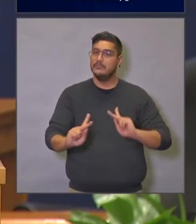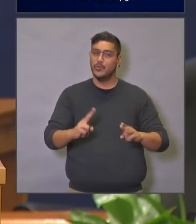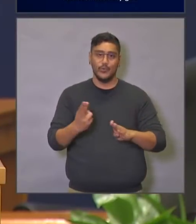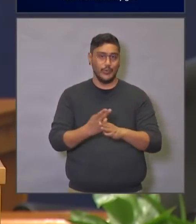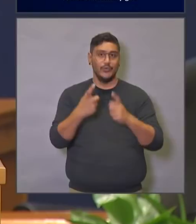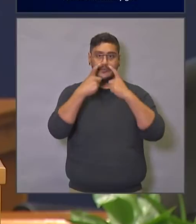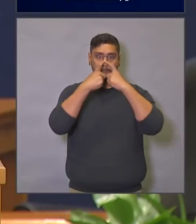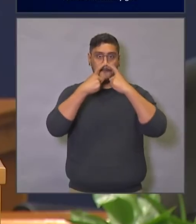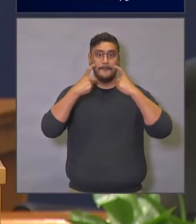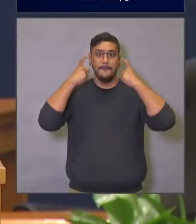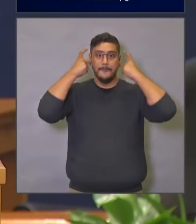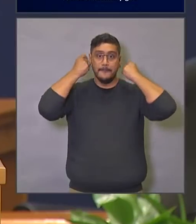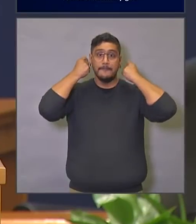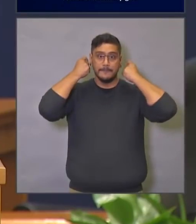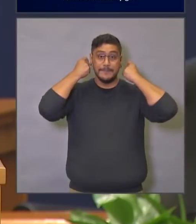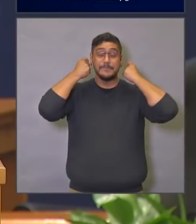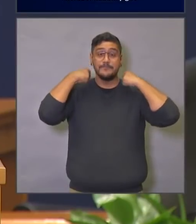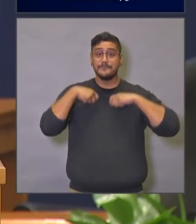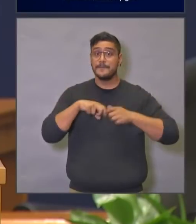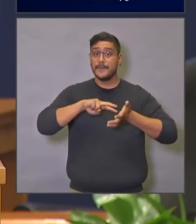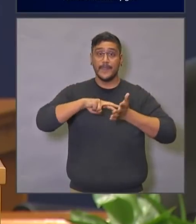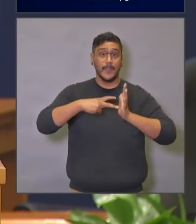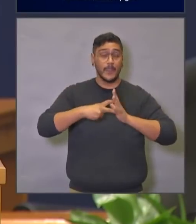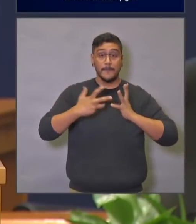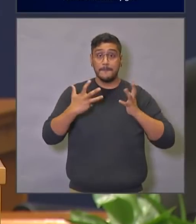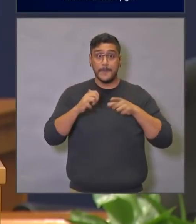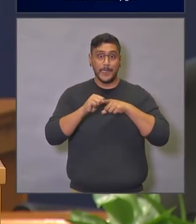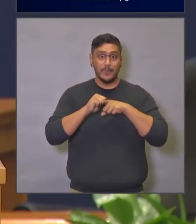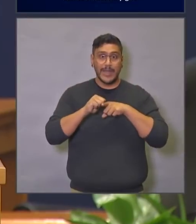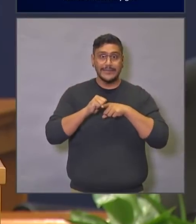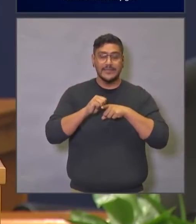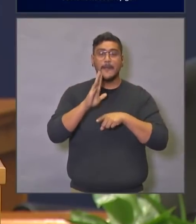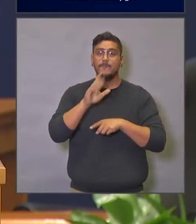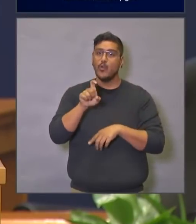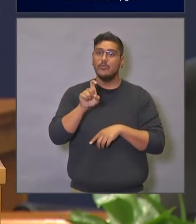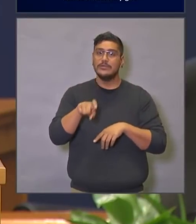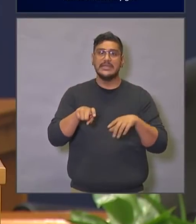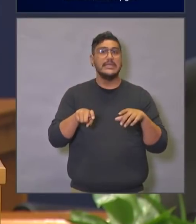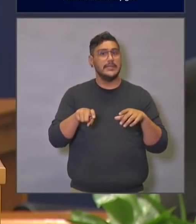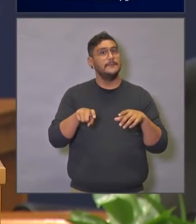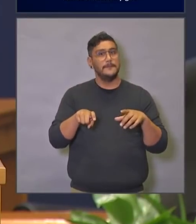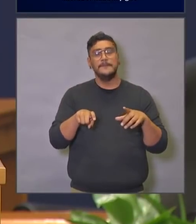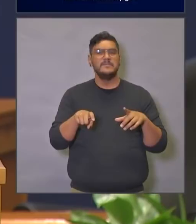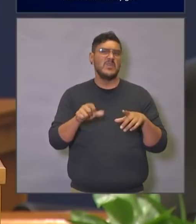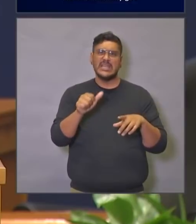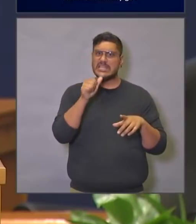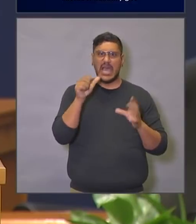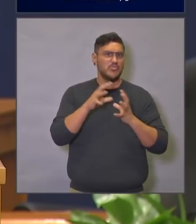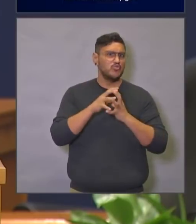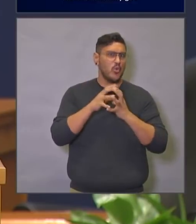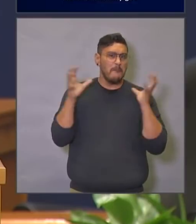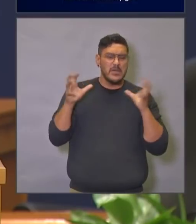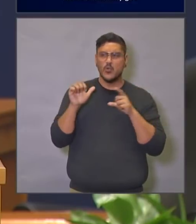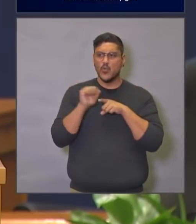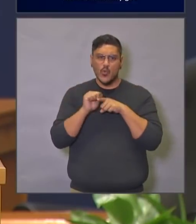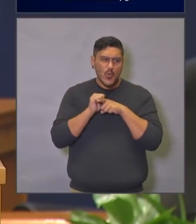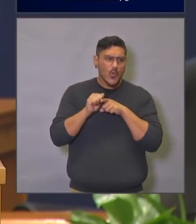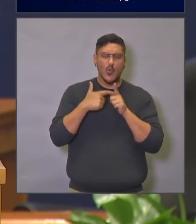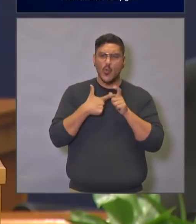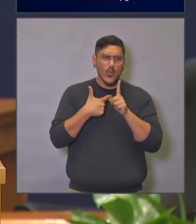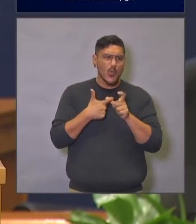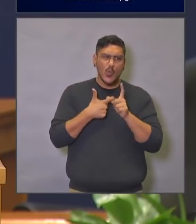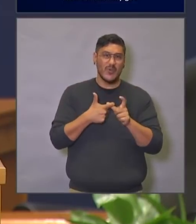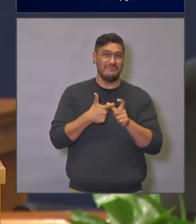cara. Esto puede significar que los entrenamientos tendrán que ser menos exhaustivos, ya que puede ser